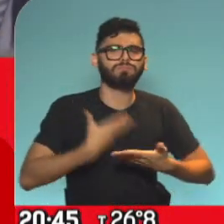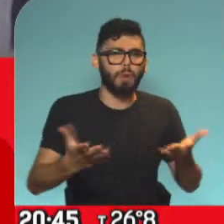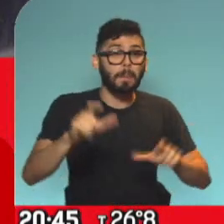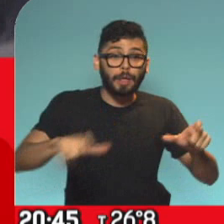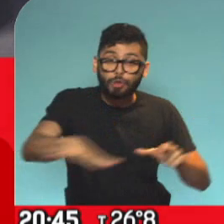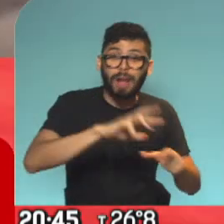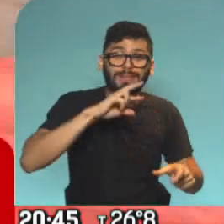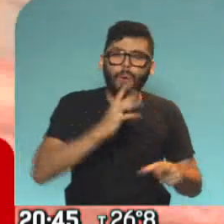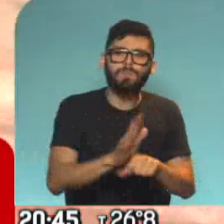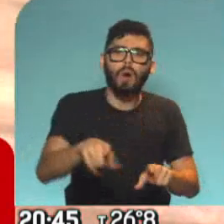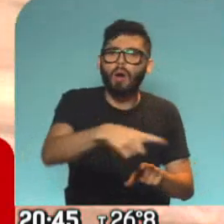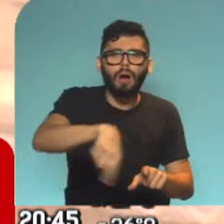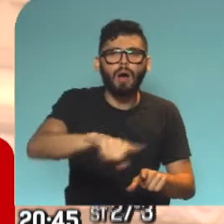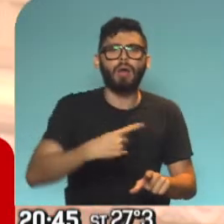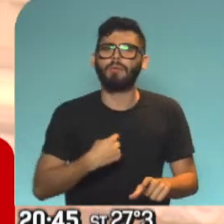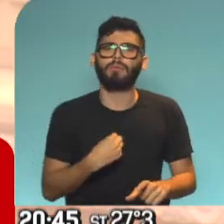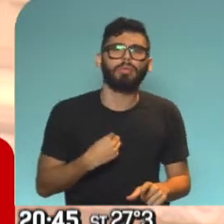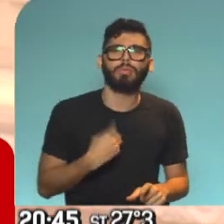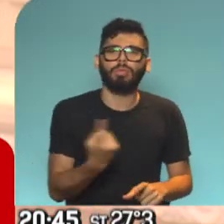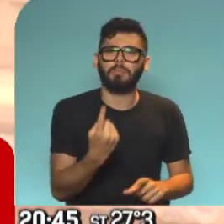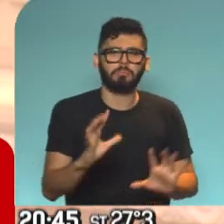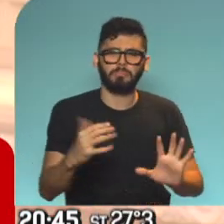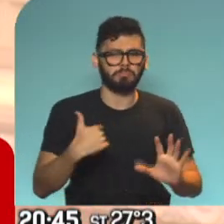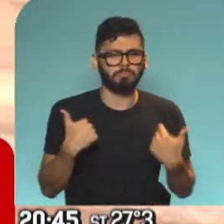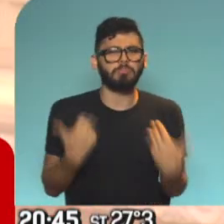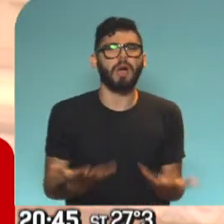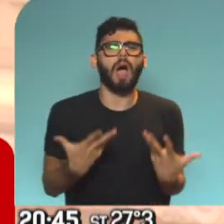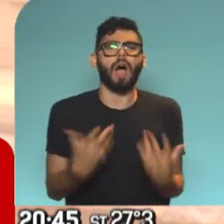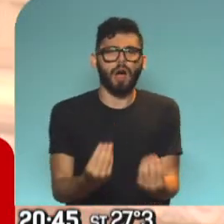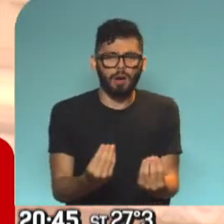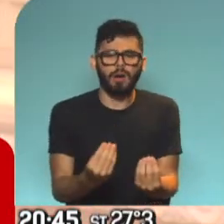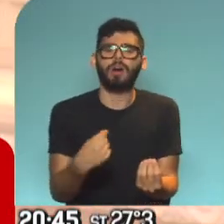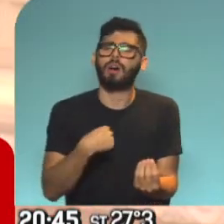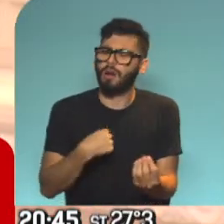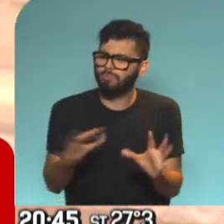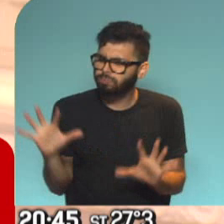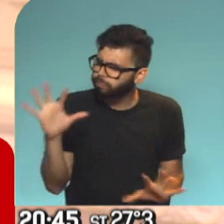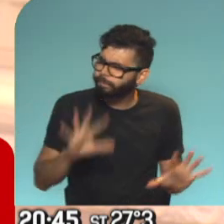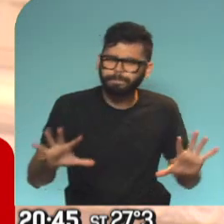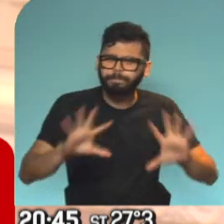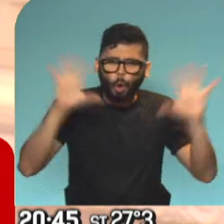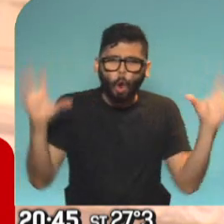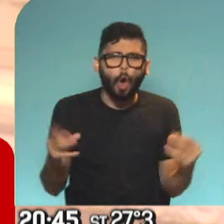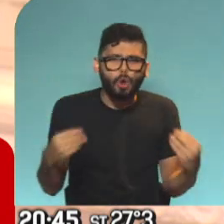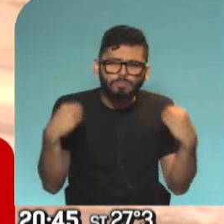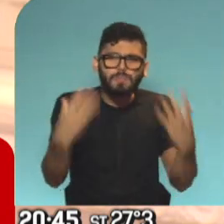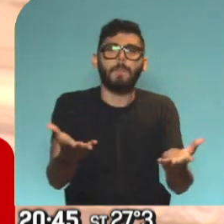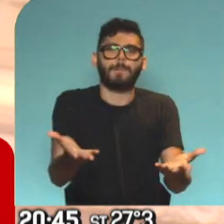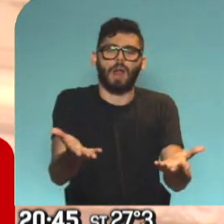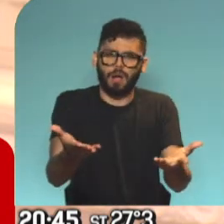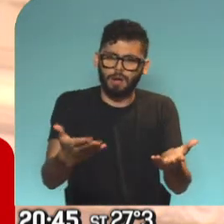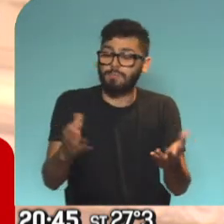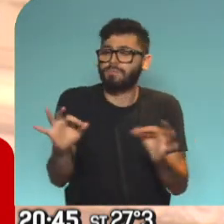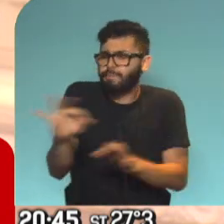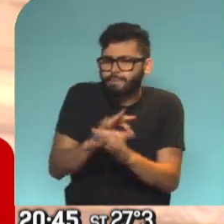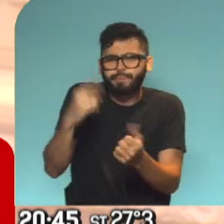estaban solos, que él los va a acompañar y que él va a poner a disposición todos los recursos del Gobierno Nacional, los